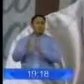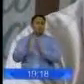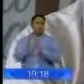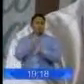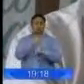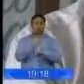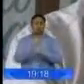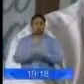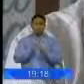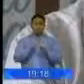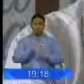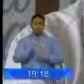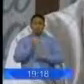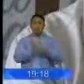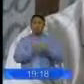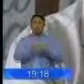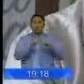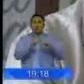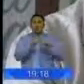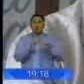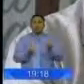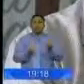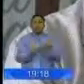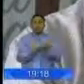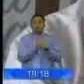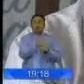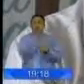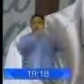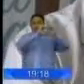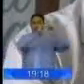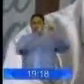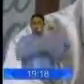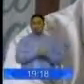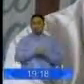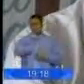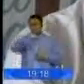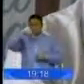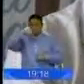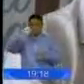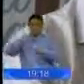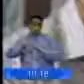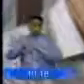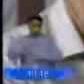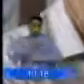fijó un proceso de compensación, que es lo que hemos hecho a través de este acuerdo ministerial.